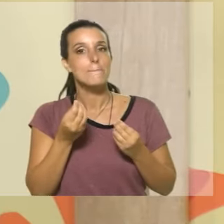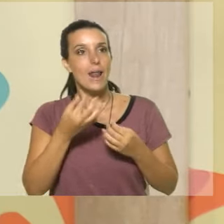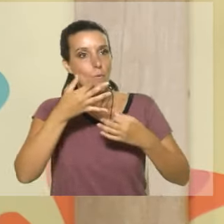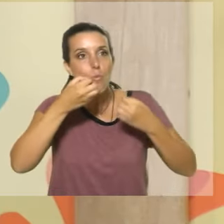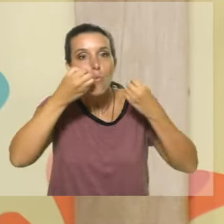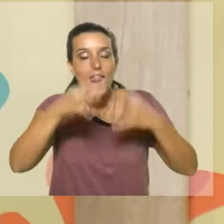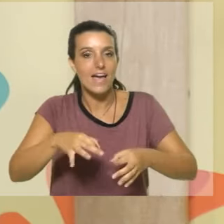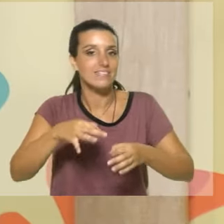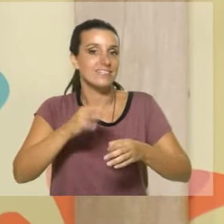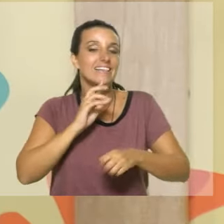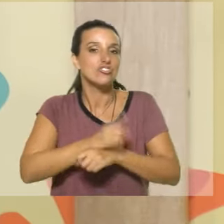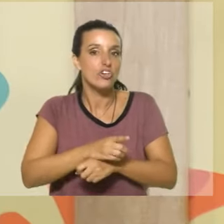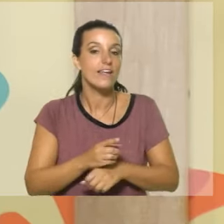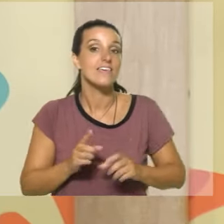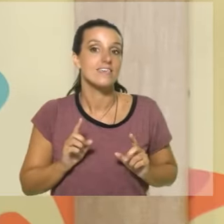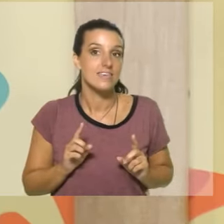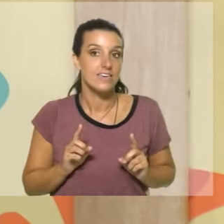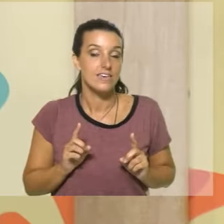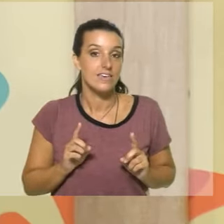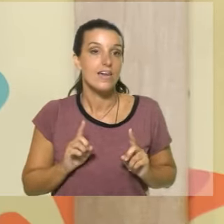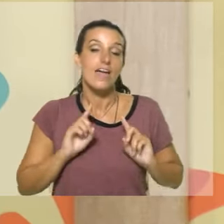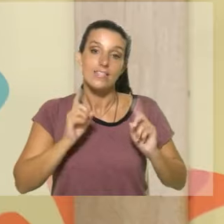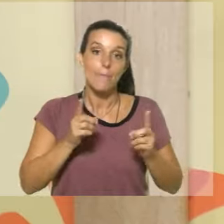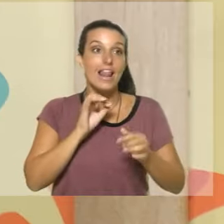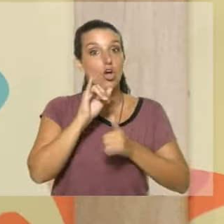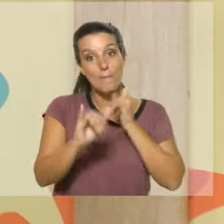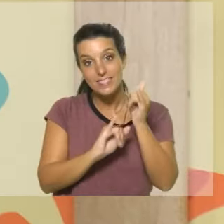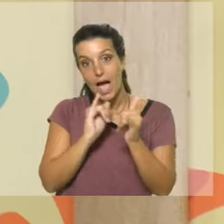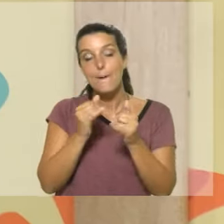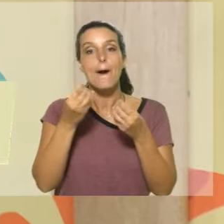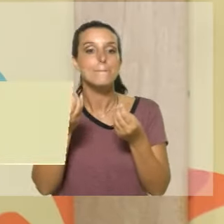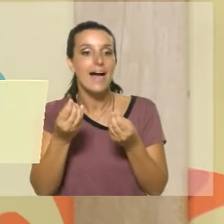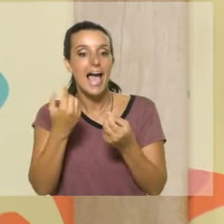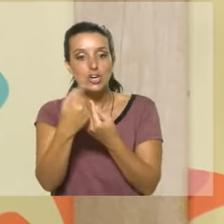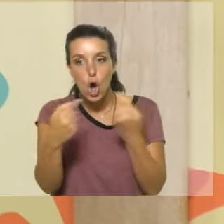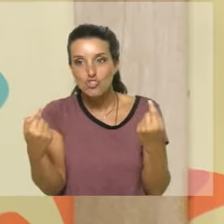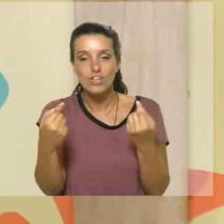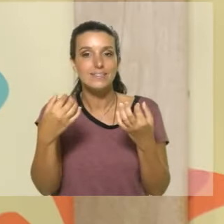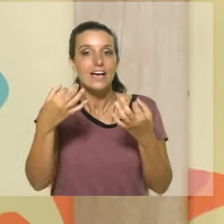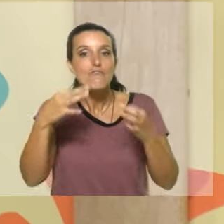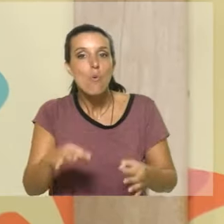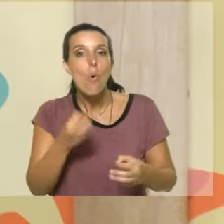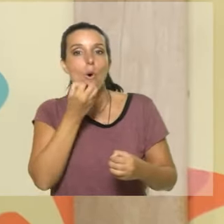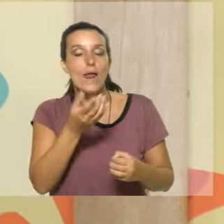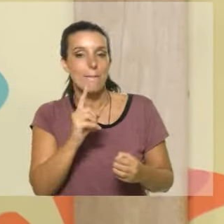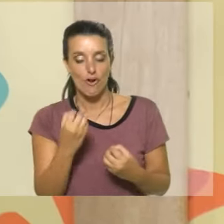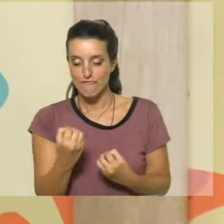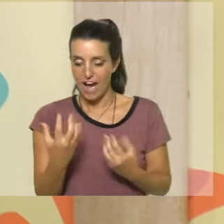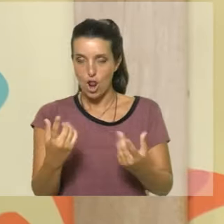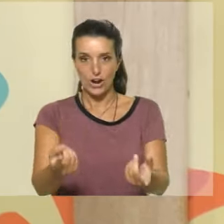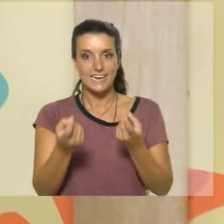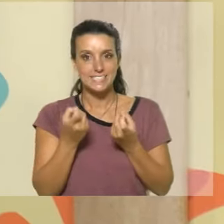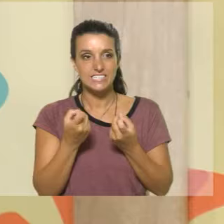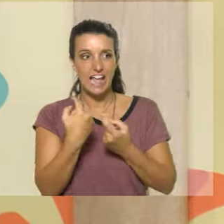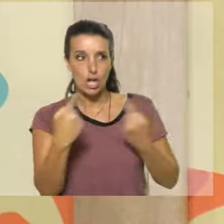decisiones y como también comentaba para acercarnos a aquellas cosas que creemos que son buenas pero tener el valor para alejarnos